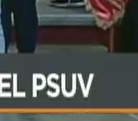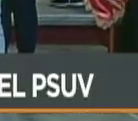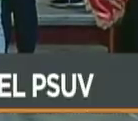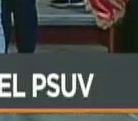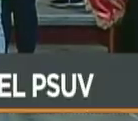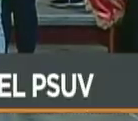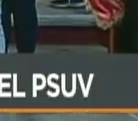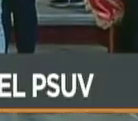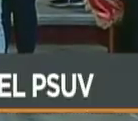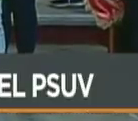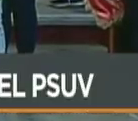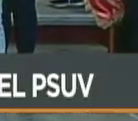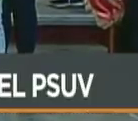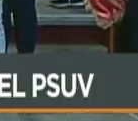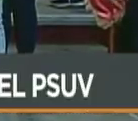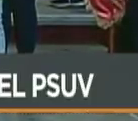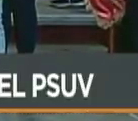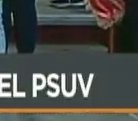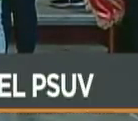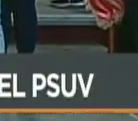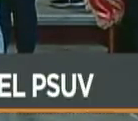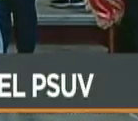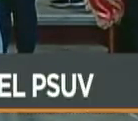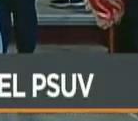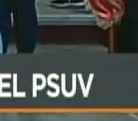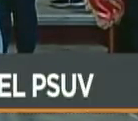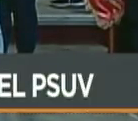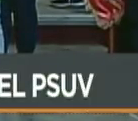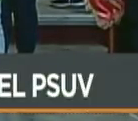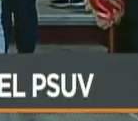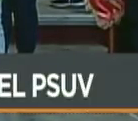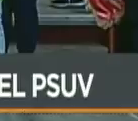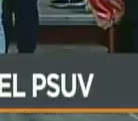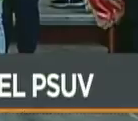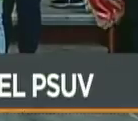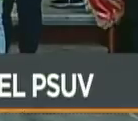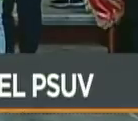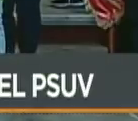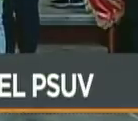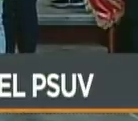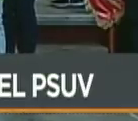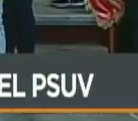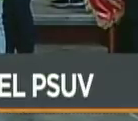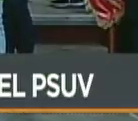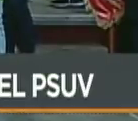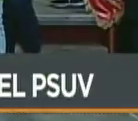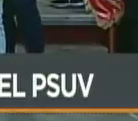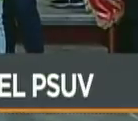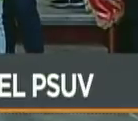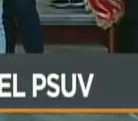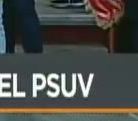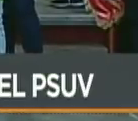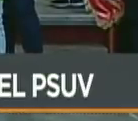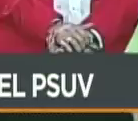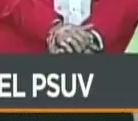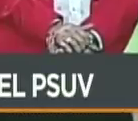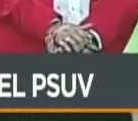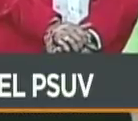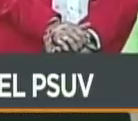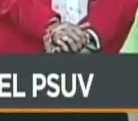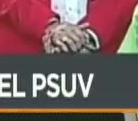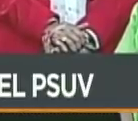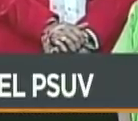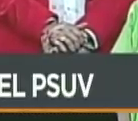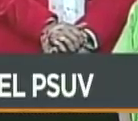Yo no creo que Obama haya tenido la desvergüenza de hacer eso. Fue mi primera reacción, no